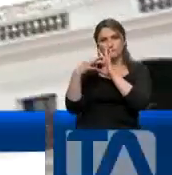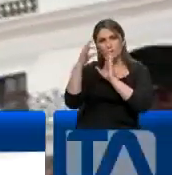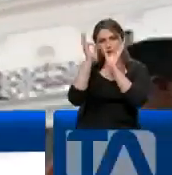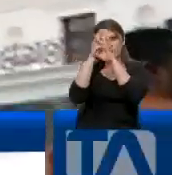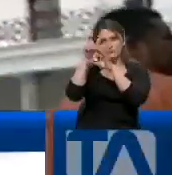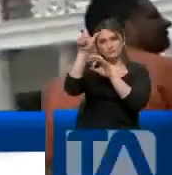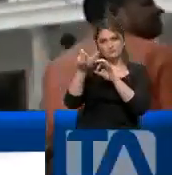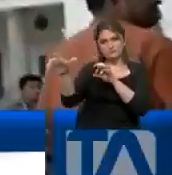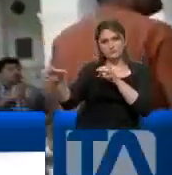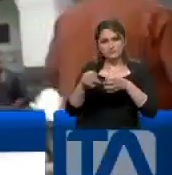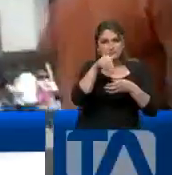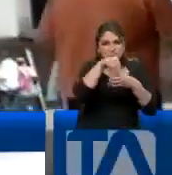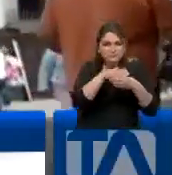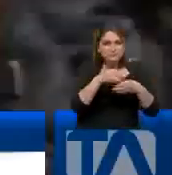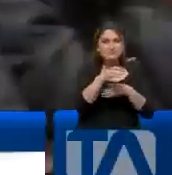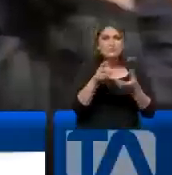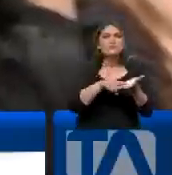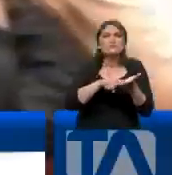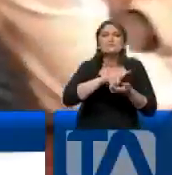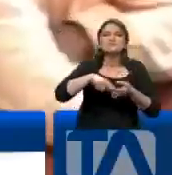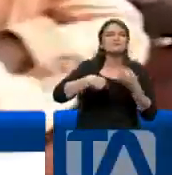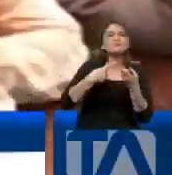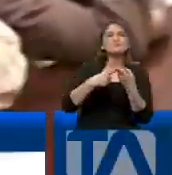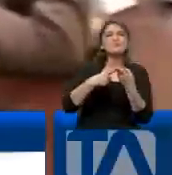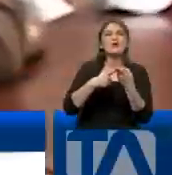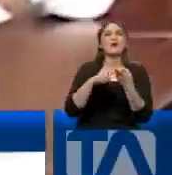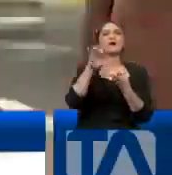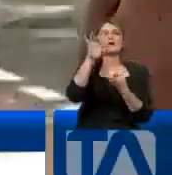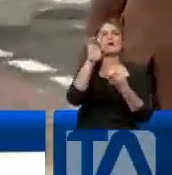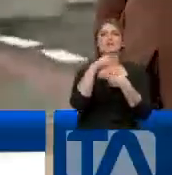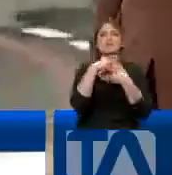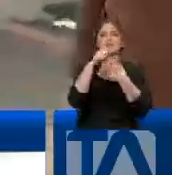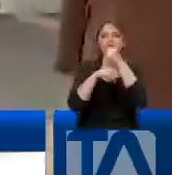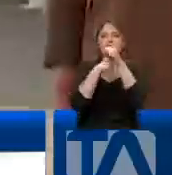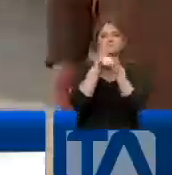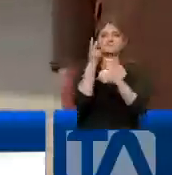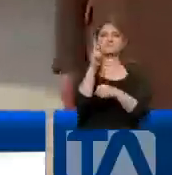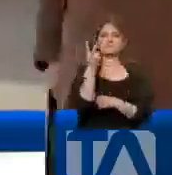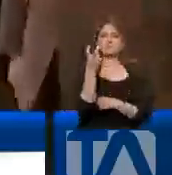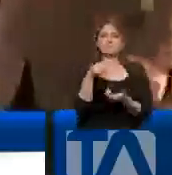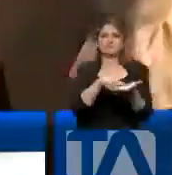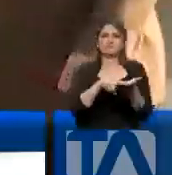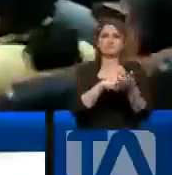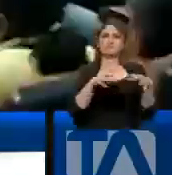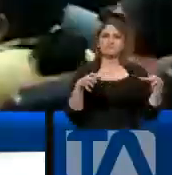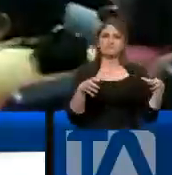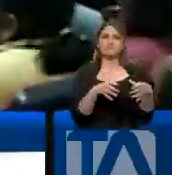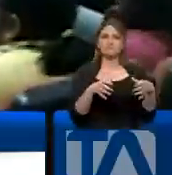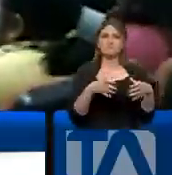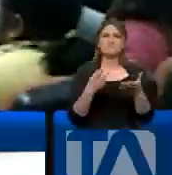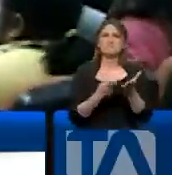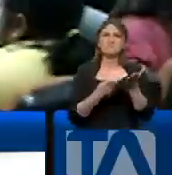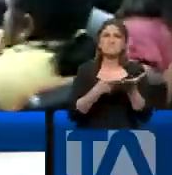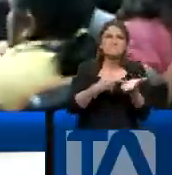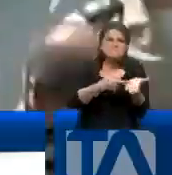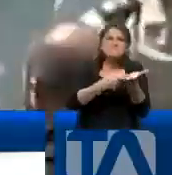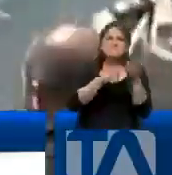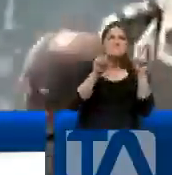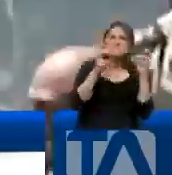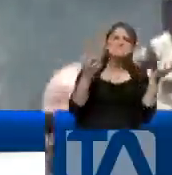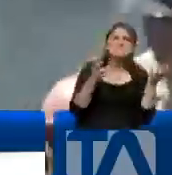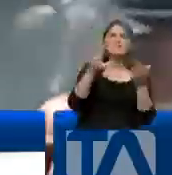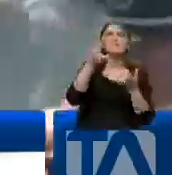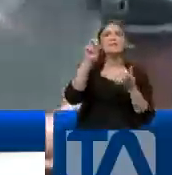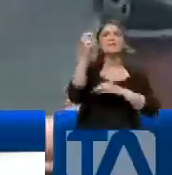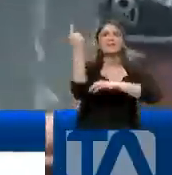8 de marzo de 2012. El encargado de dar seguimiento a los casos relacionados con el 30S era Robert del